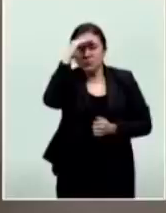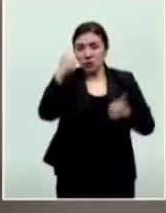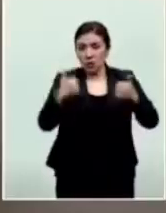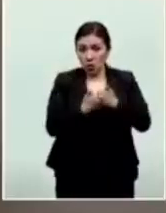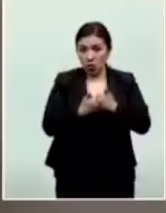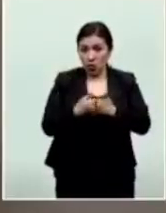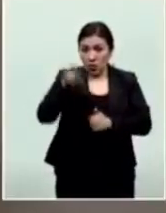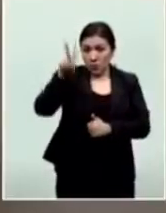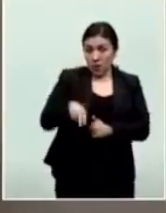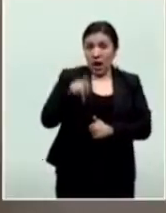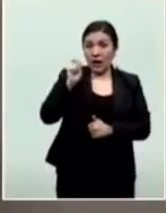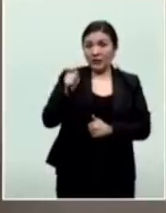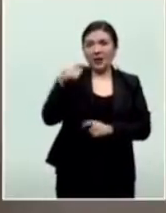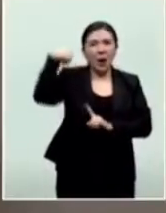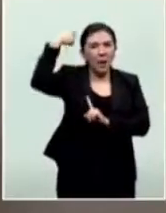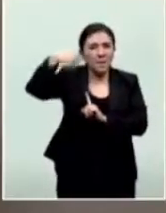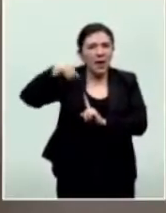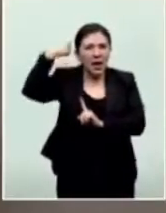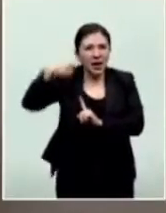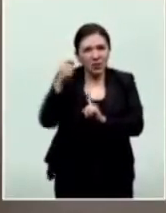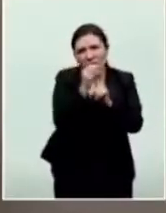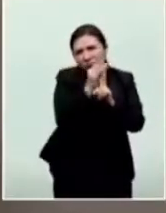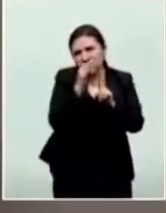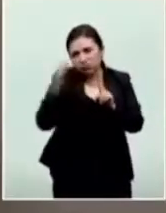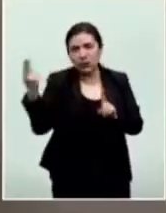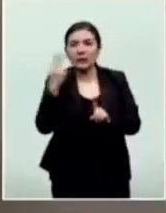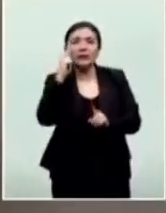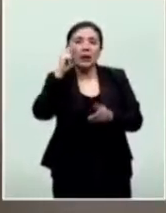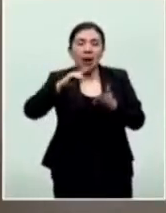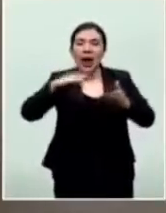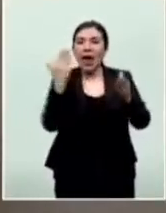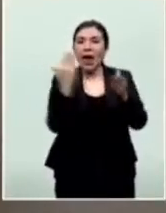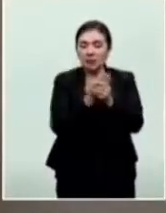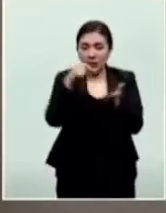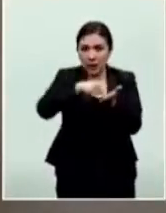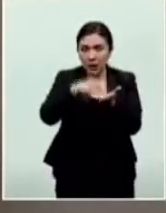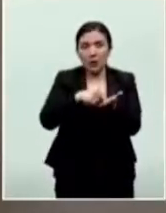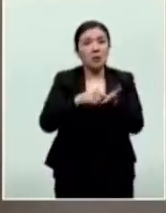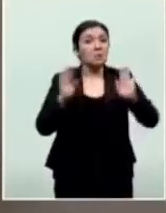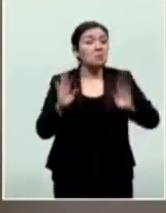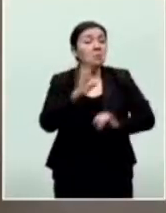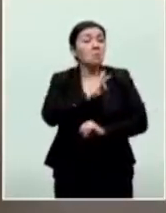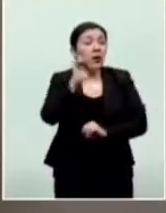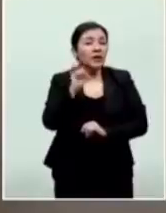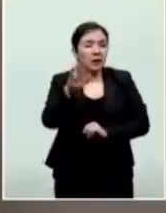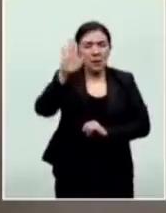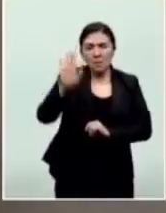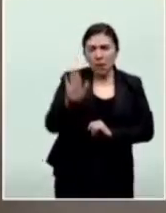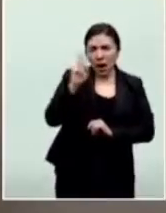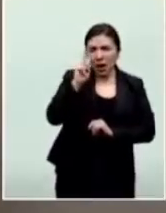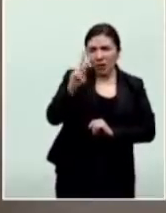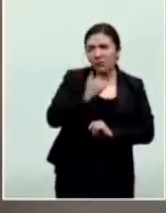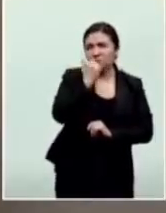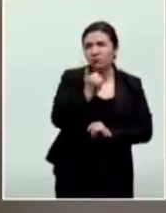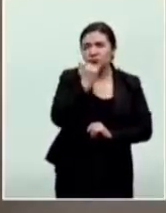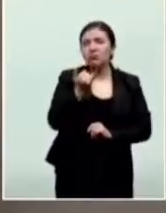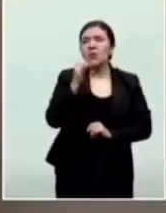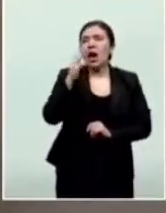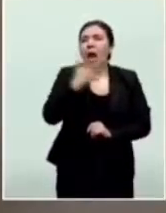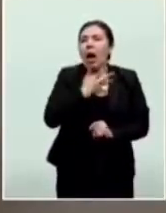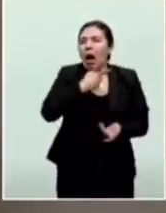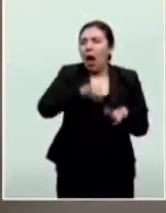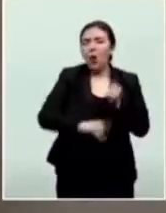que dice la serie, porque eso será cosa que tengamos que ver el expediente, parece de entrada que se pudieran estar